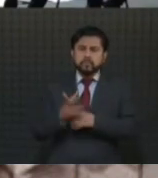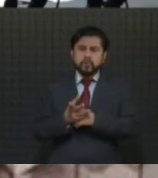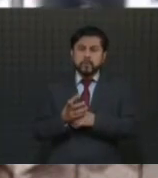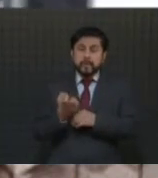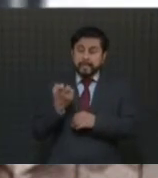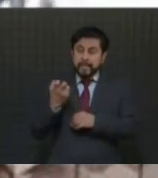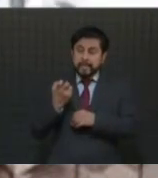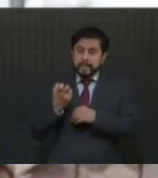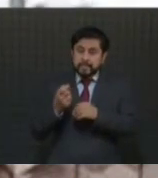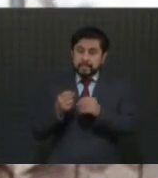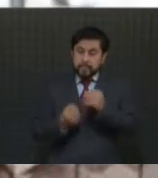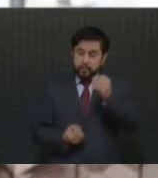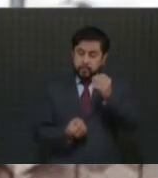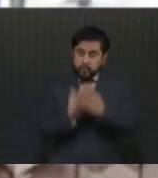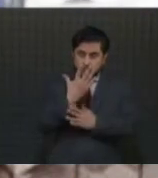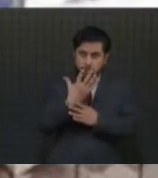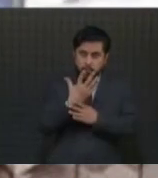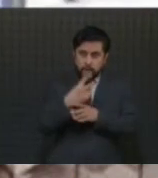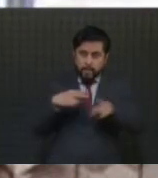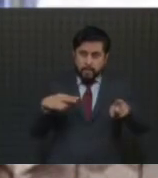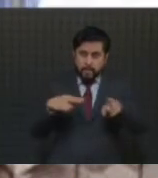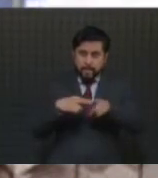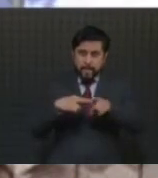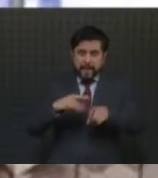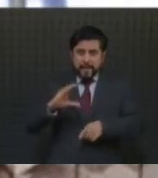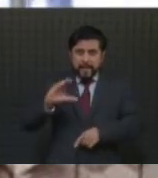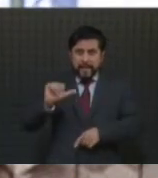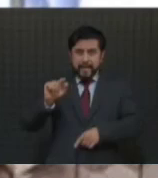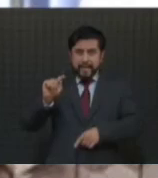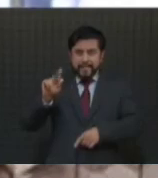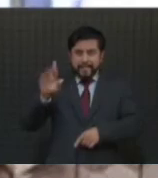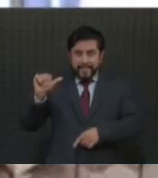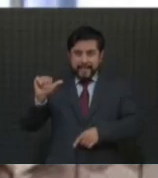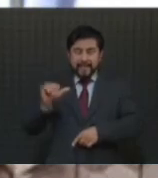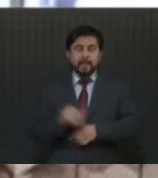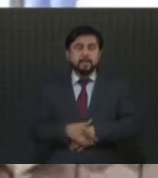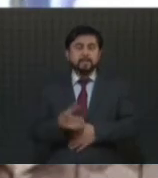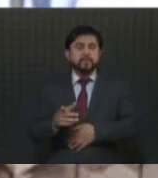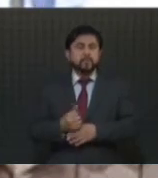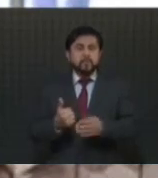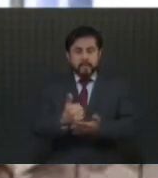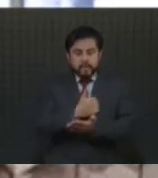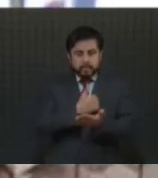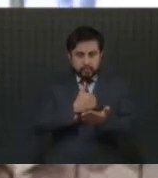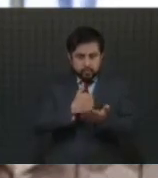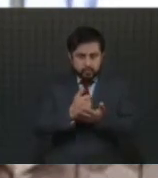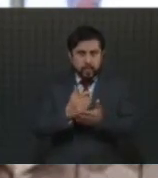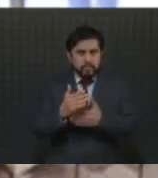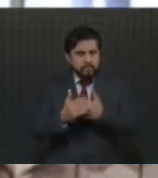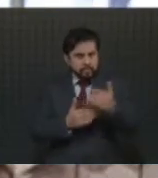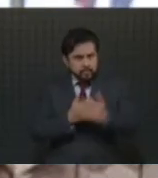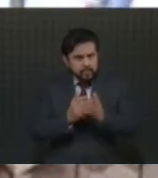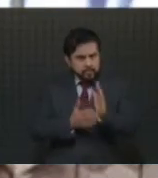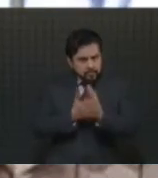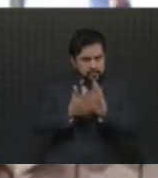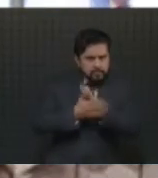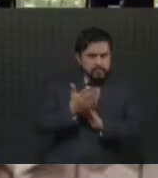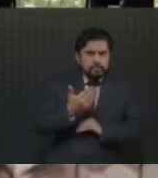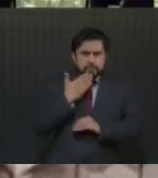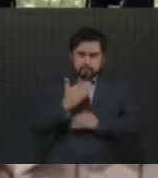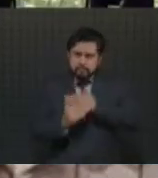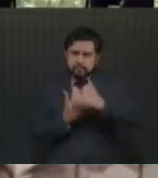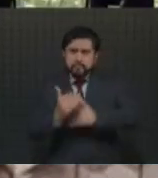este nuevo parque Cantera una ciudad innovadora y de derechos. Muchas gracias.